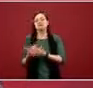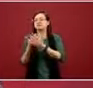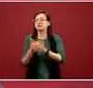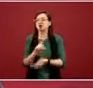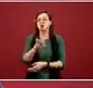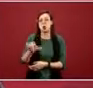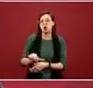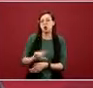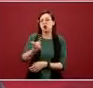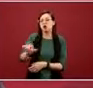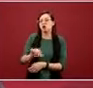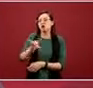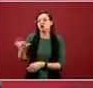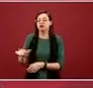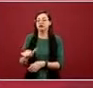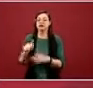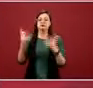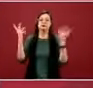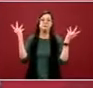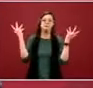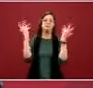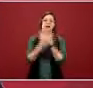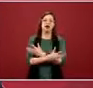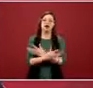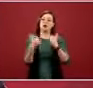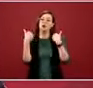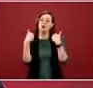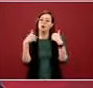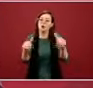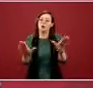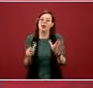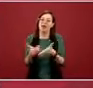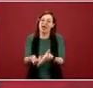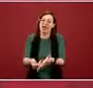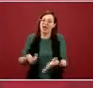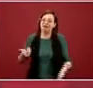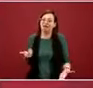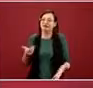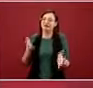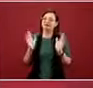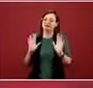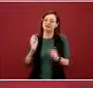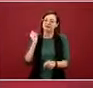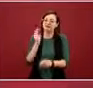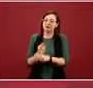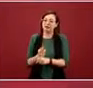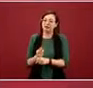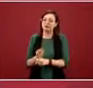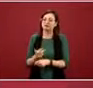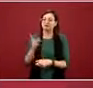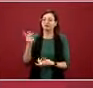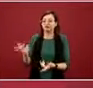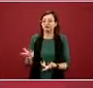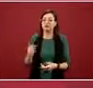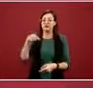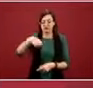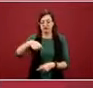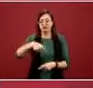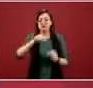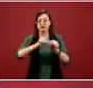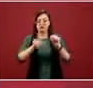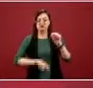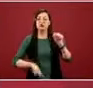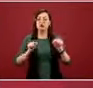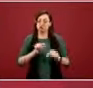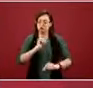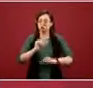que pudieron haber quizá prevenido este escalamiento tan acelerado. El escalamiento acelerado lo vamos a tener, que no haya